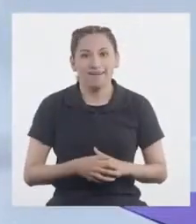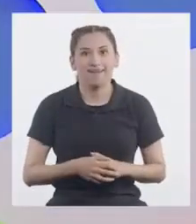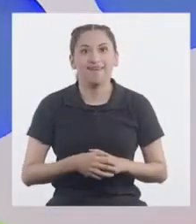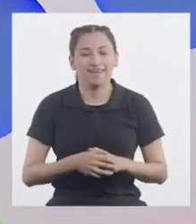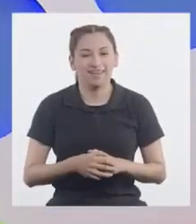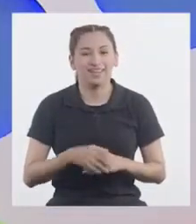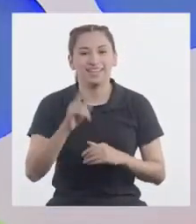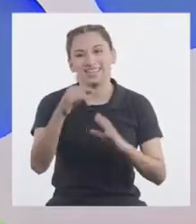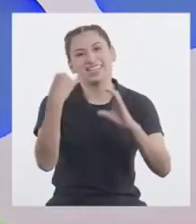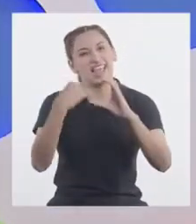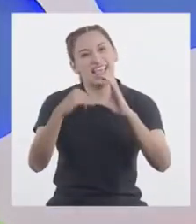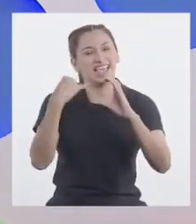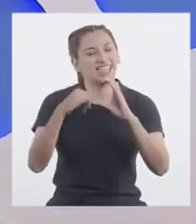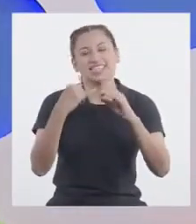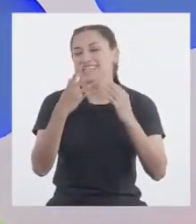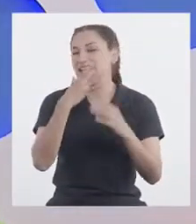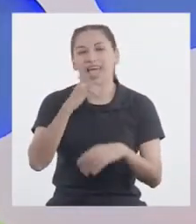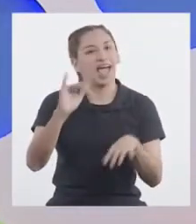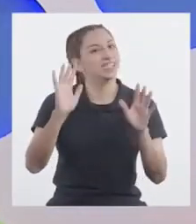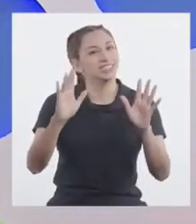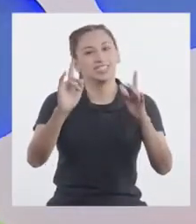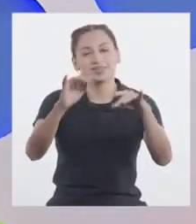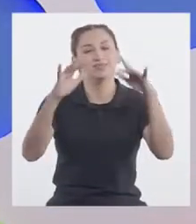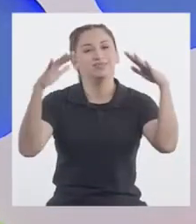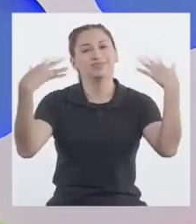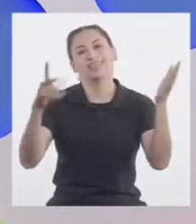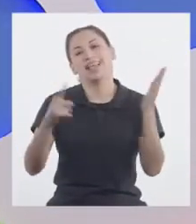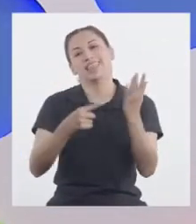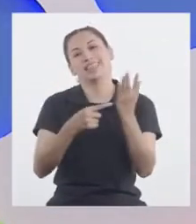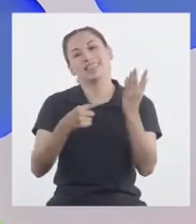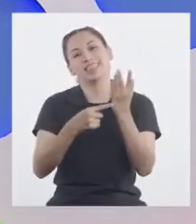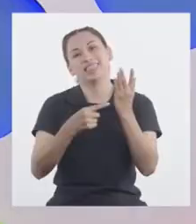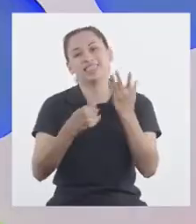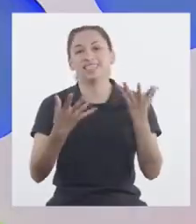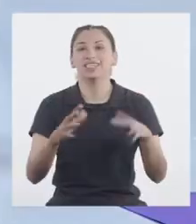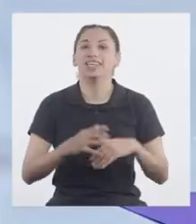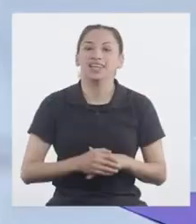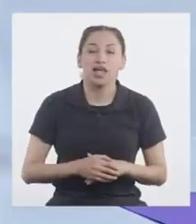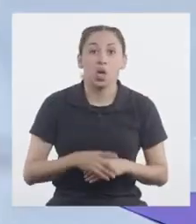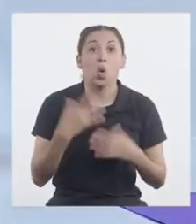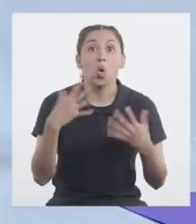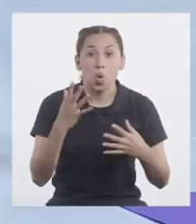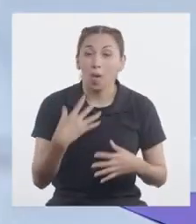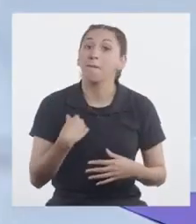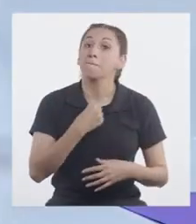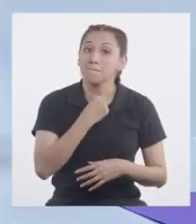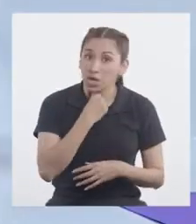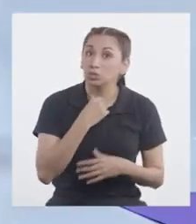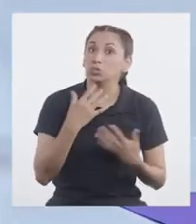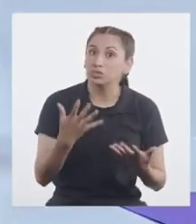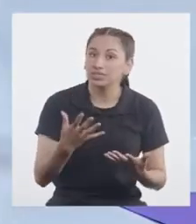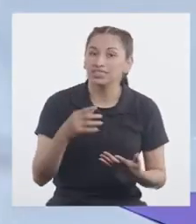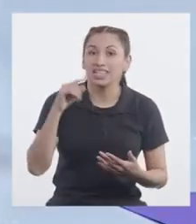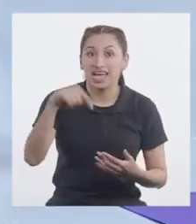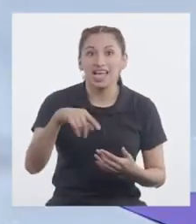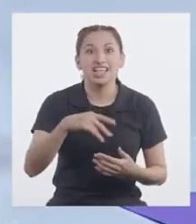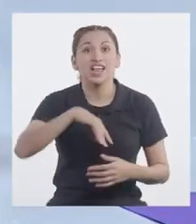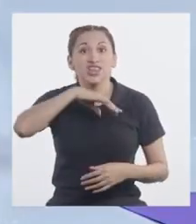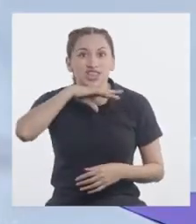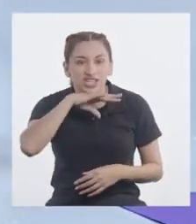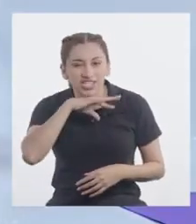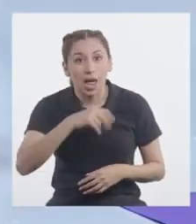¡Wow! La magia del internet, Tocino, la magia del internet. Me gusta. Creo que el